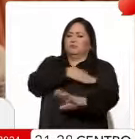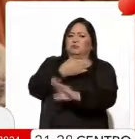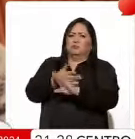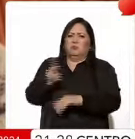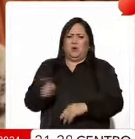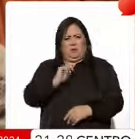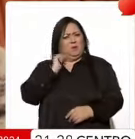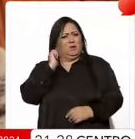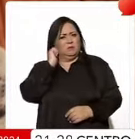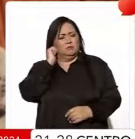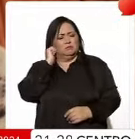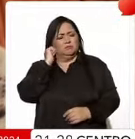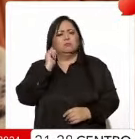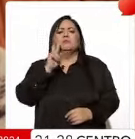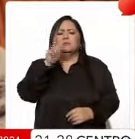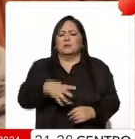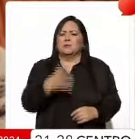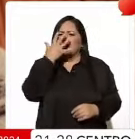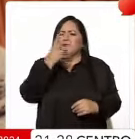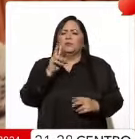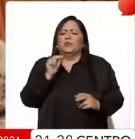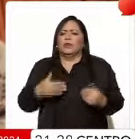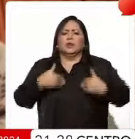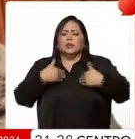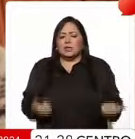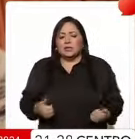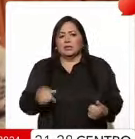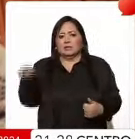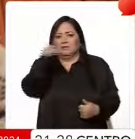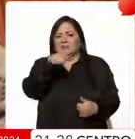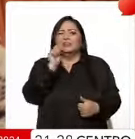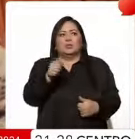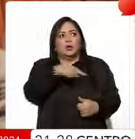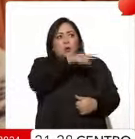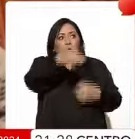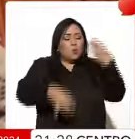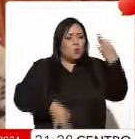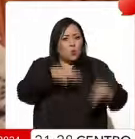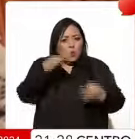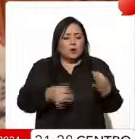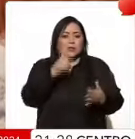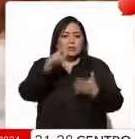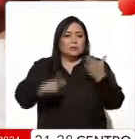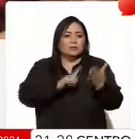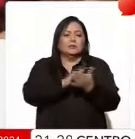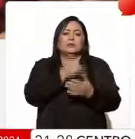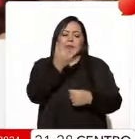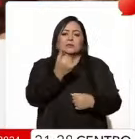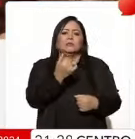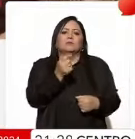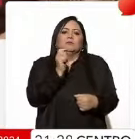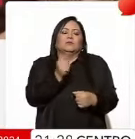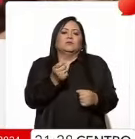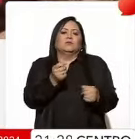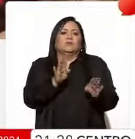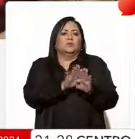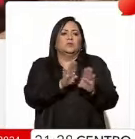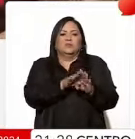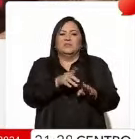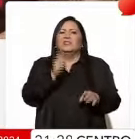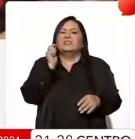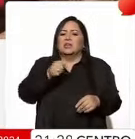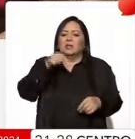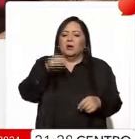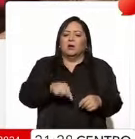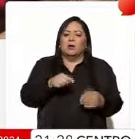es cierto. Una pena que no entendamos que los jueces y esta reforma implican un proceso de rendición de cuentas. Aquí lo que